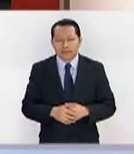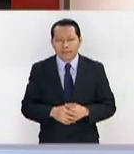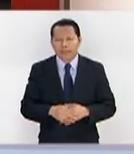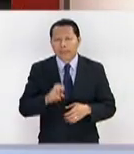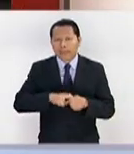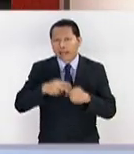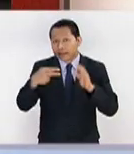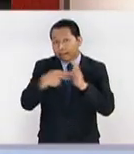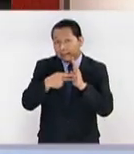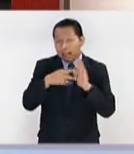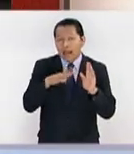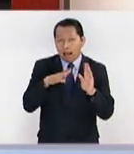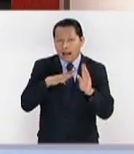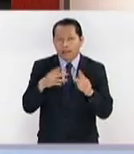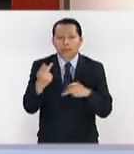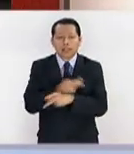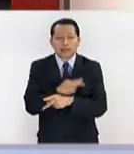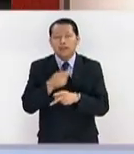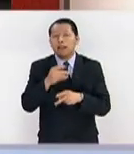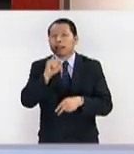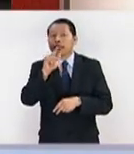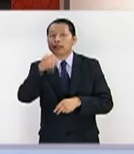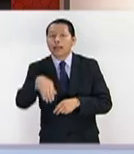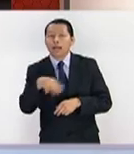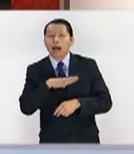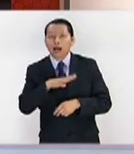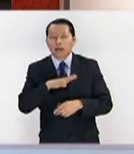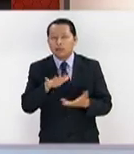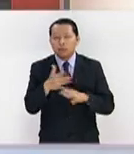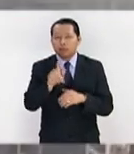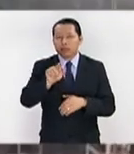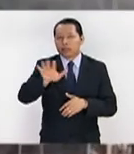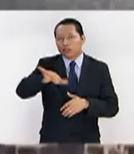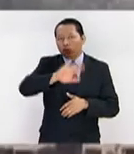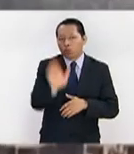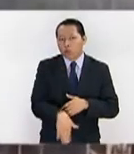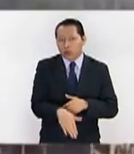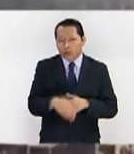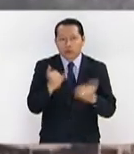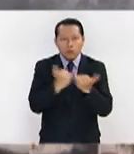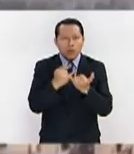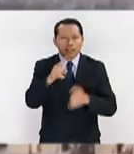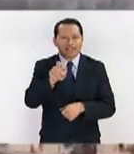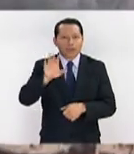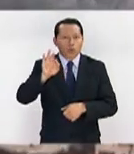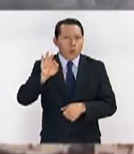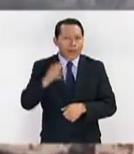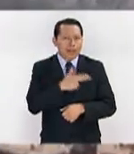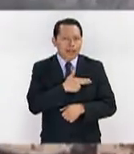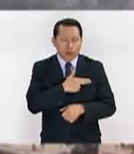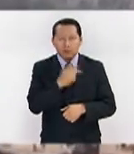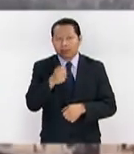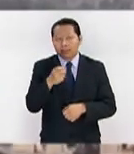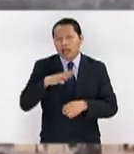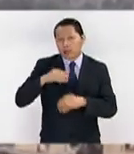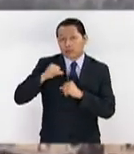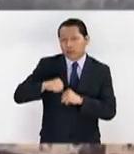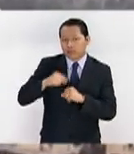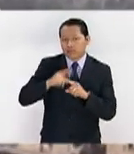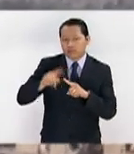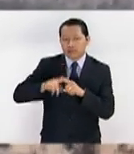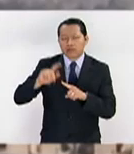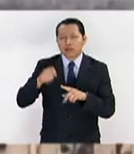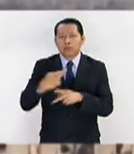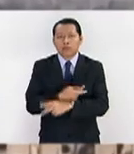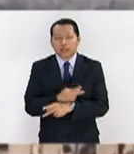En Siria, un atentado perpetrado por el Estado Islámico dejó al menos 75 muertos y 140 heridos. De acuerdo con las autoridades, el